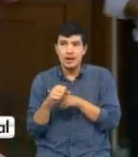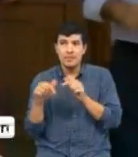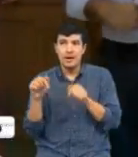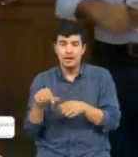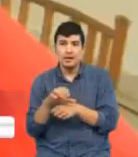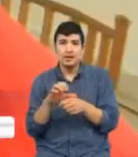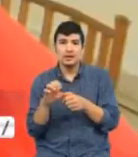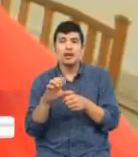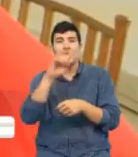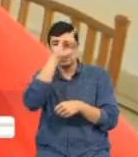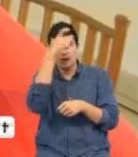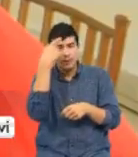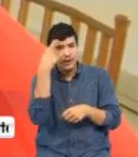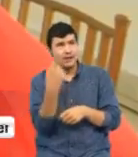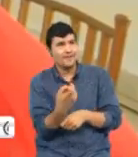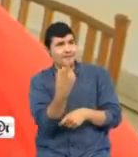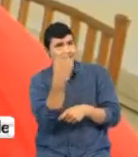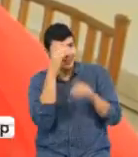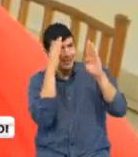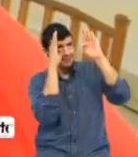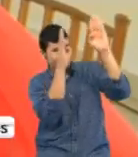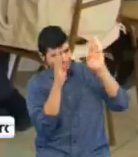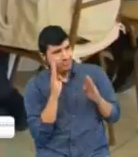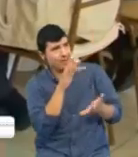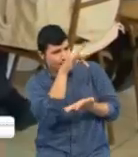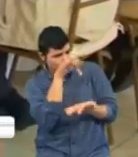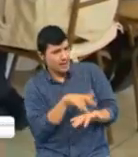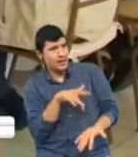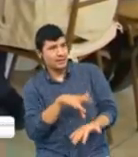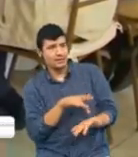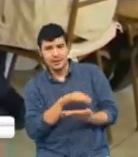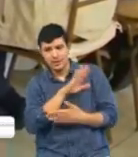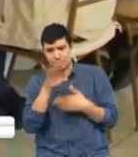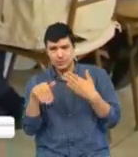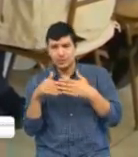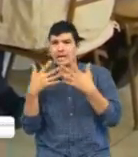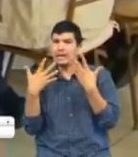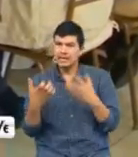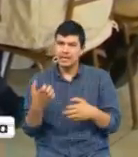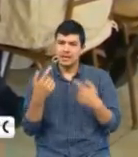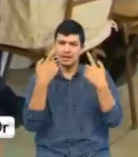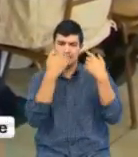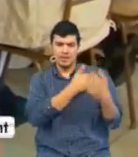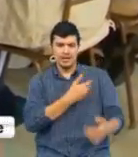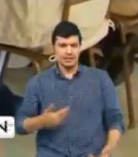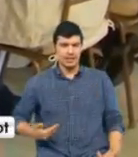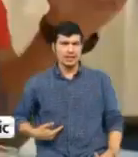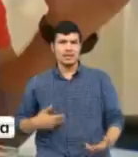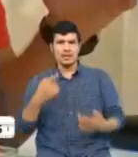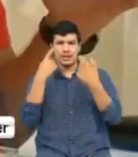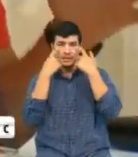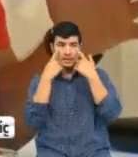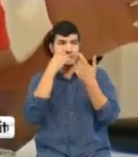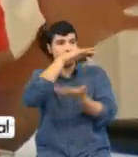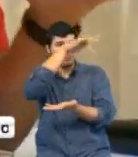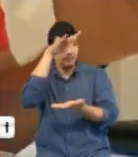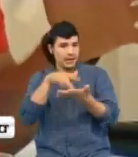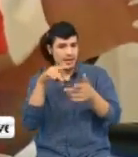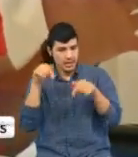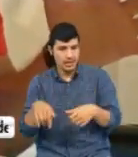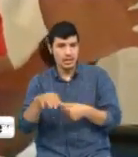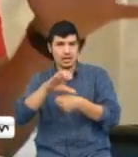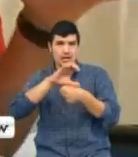al gobierno le ha faltado más presencia. Quisiéramos que el presidente Santos viniera a la ciudad. Quisiéramos,